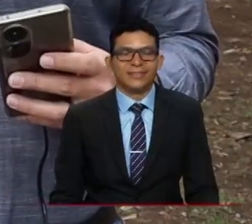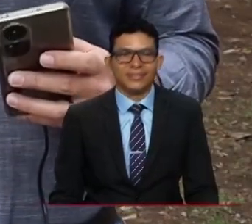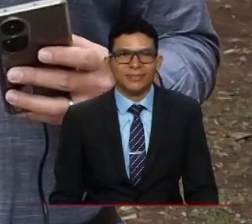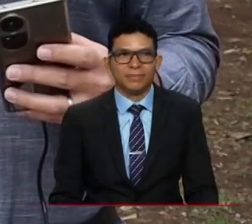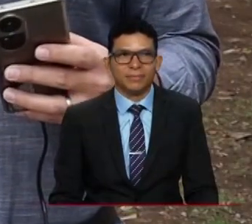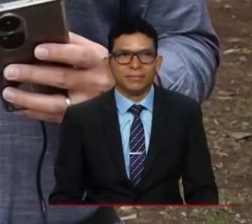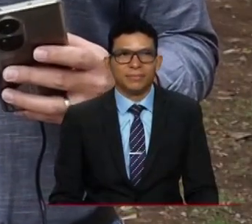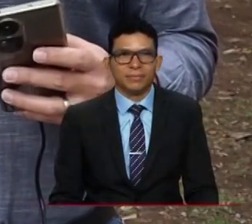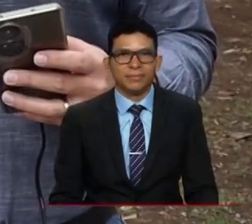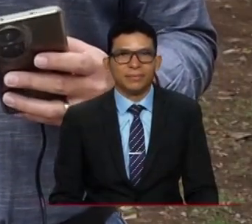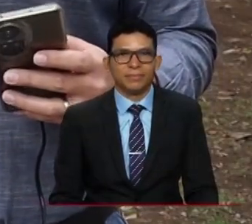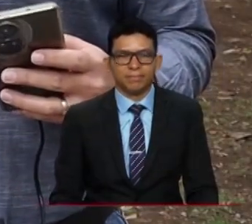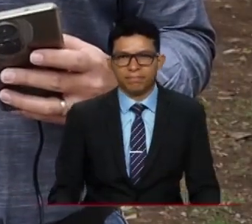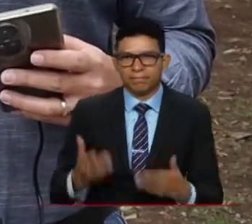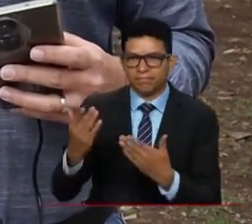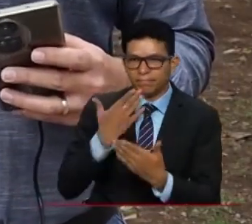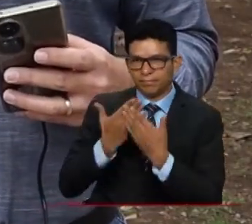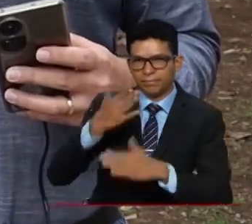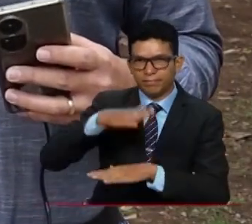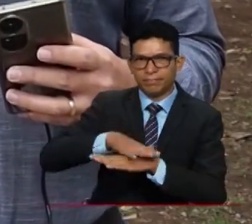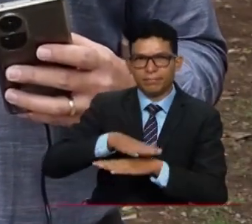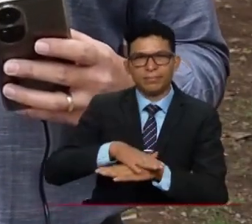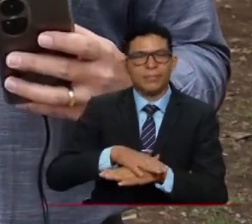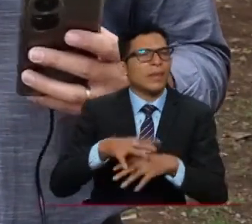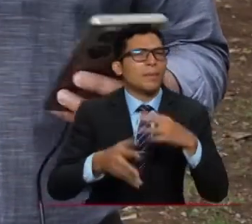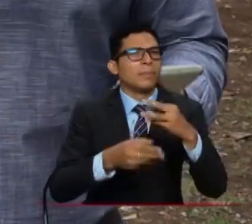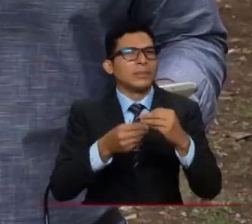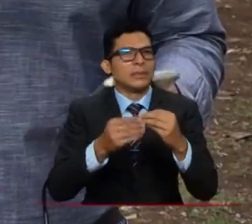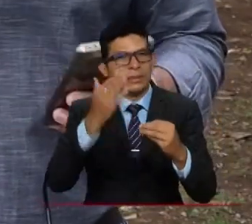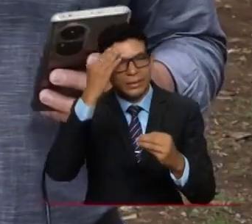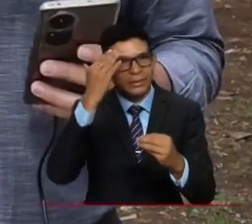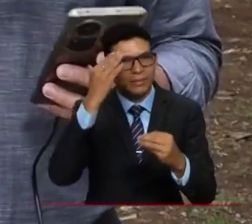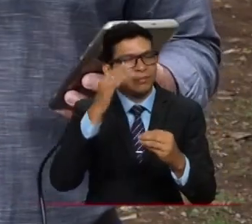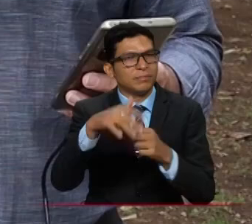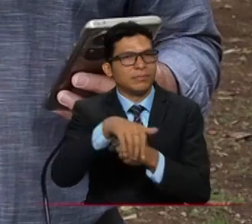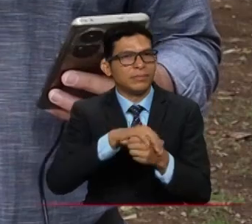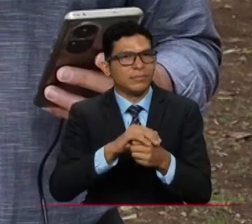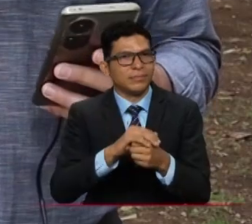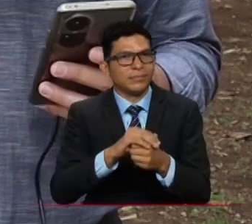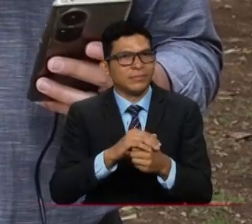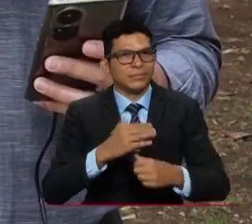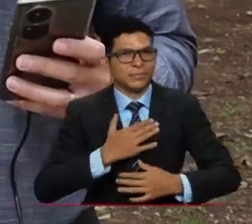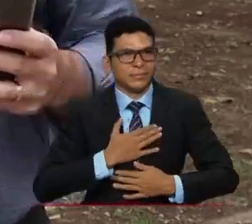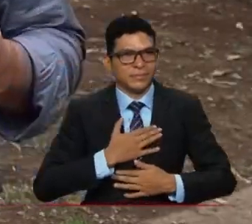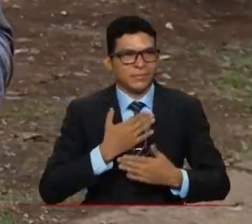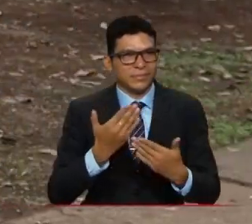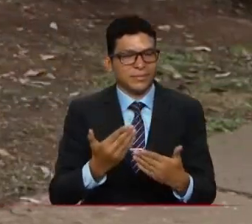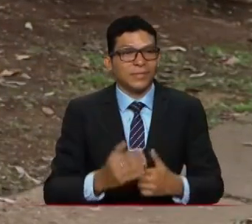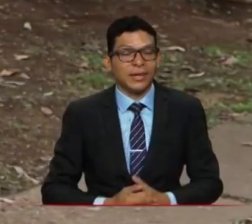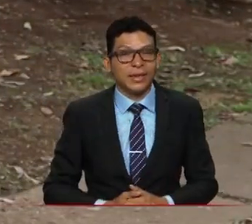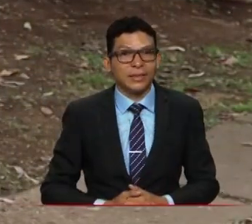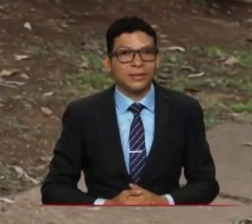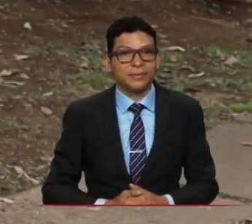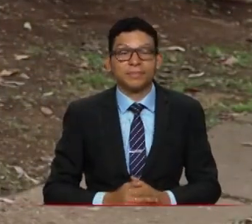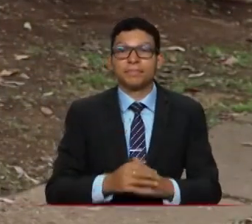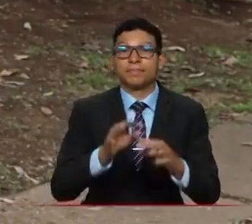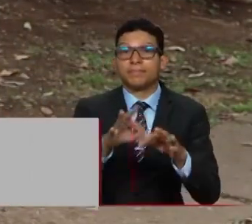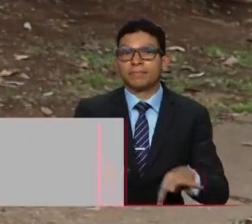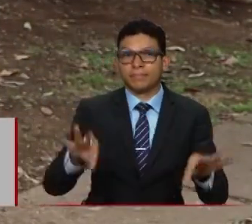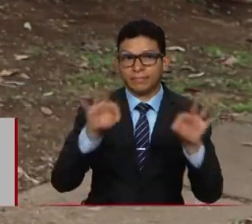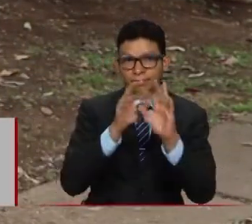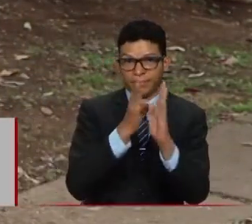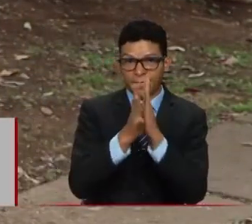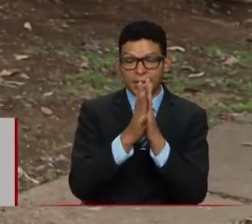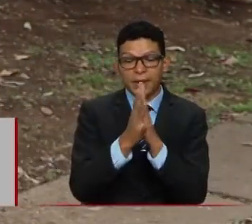contamos Velasco buenas tardes qué más se sabe de esta situación buenas tardes saludos a la teleaudiencia es importante contar que ya en